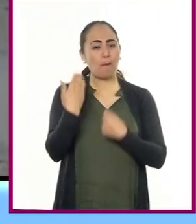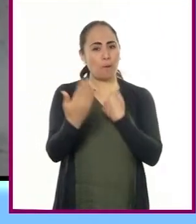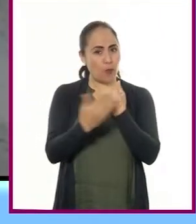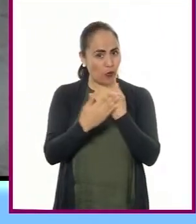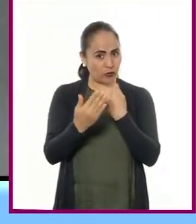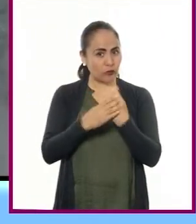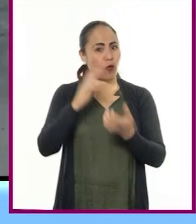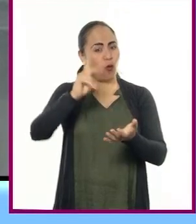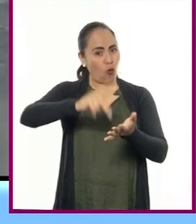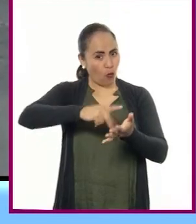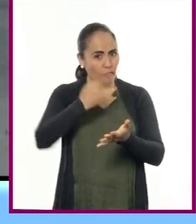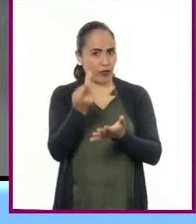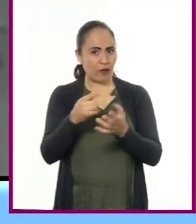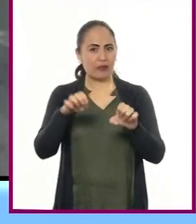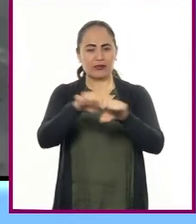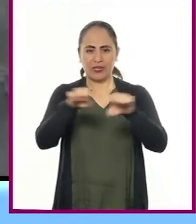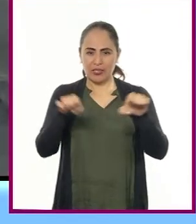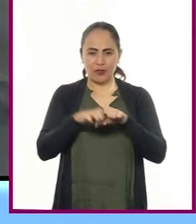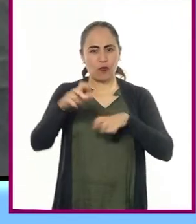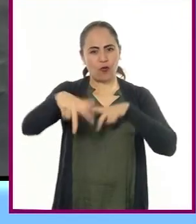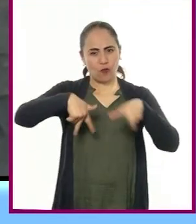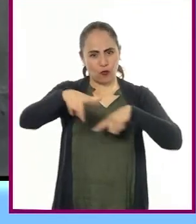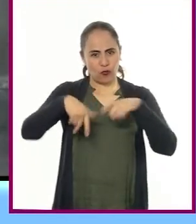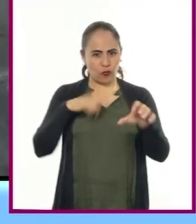se integre nuevamente a su equipo.